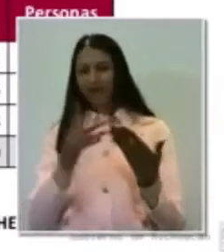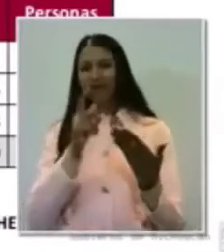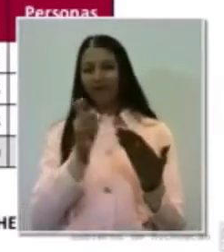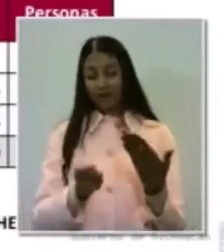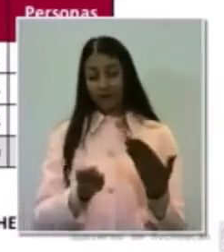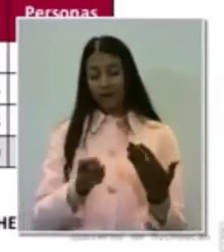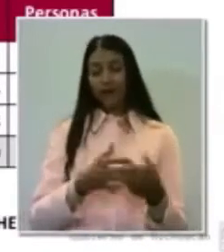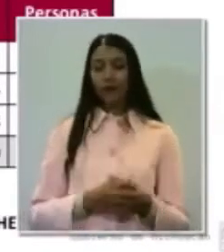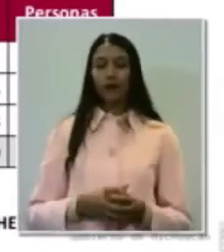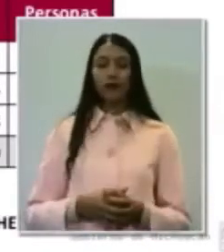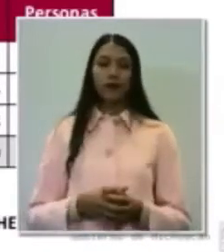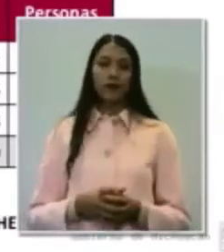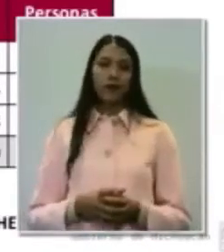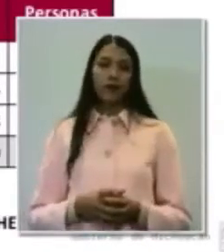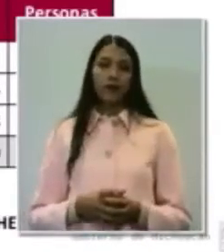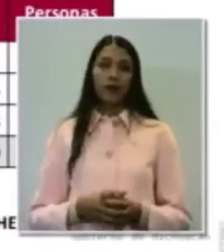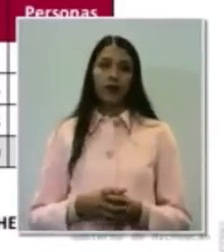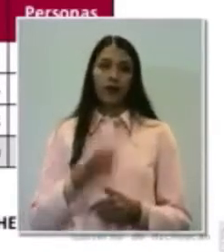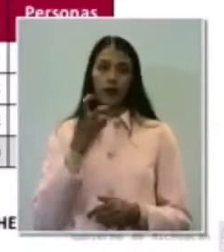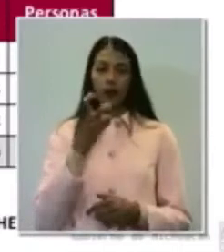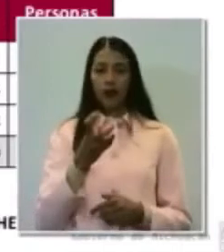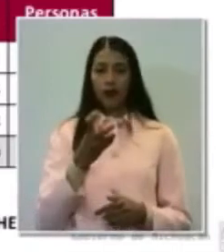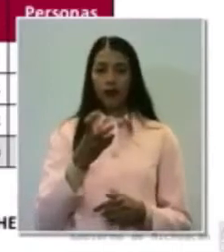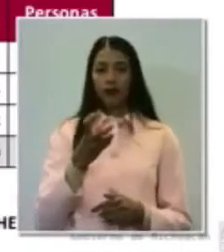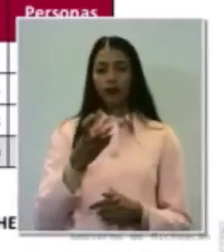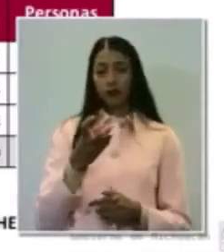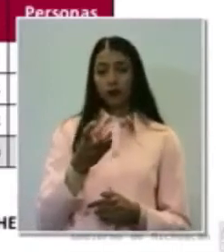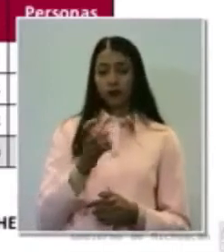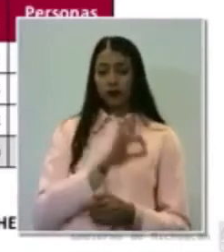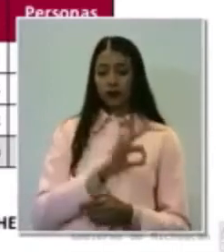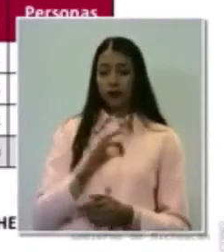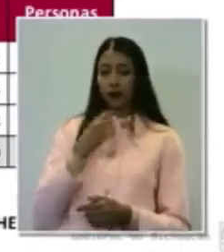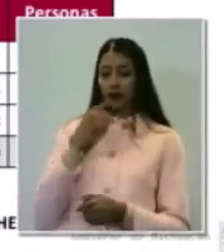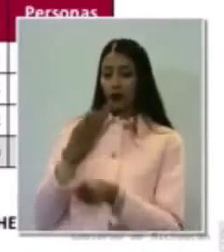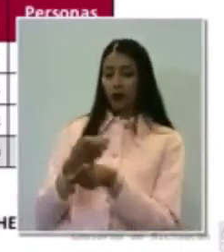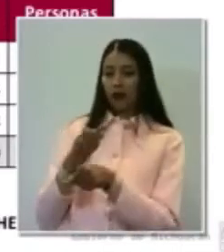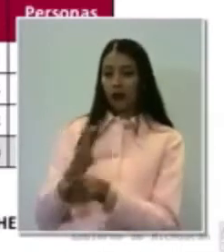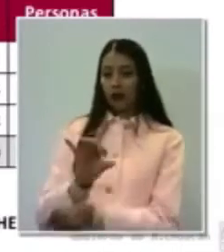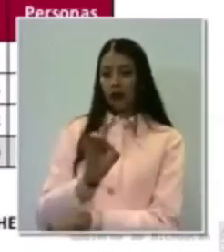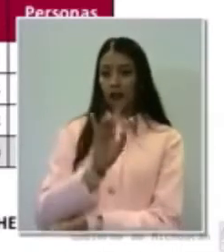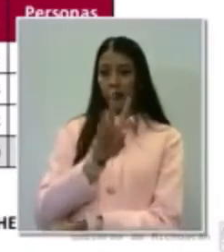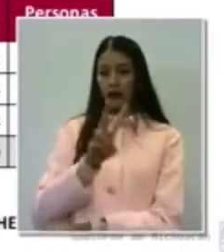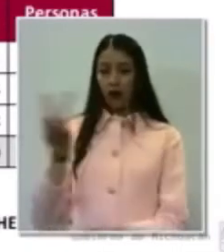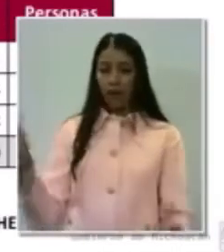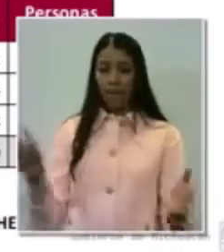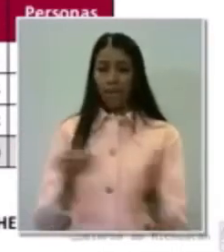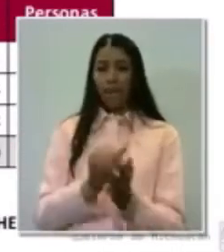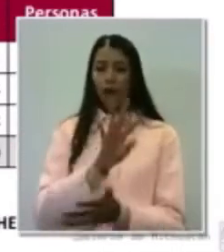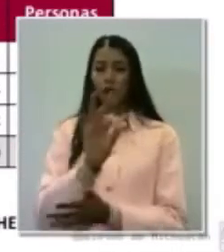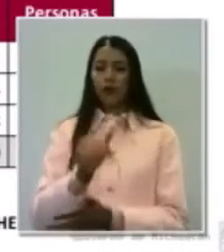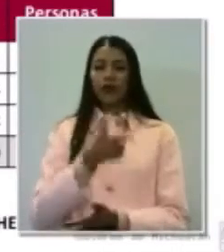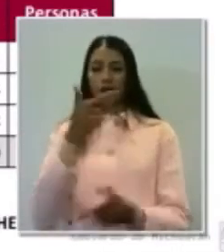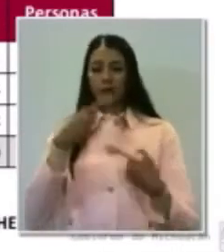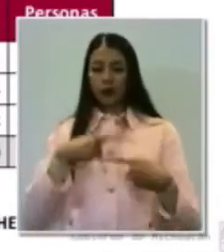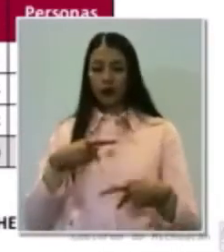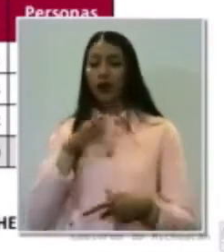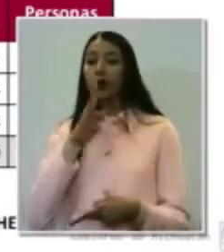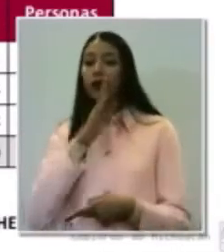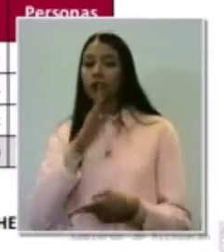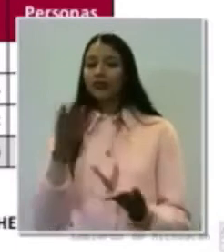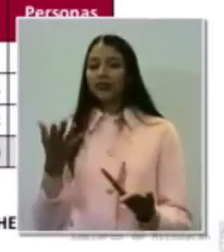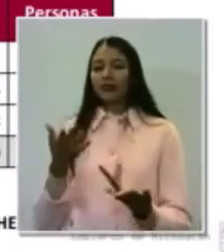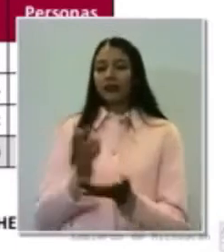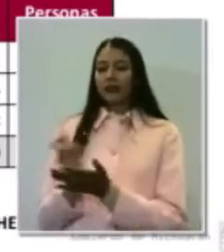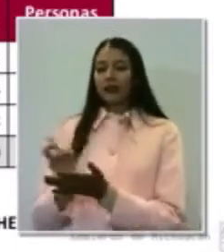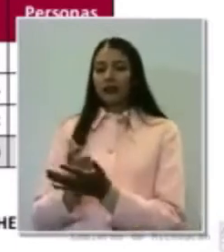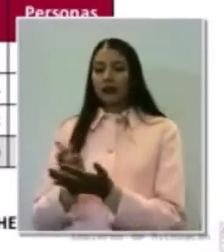esta acción, de tal forma que ahorita podemos decir que hay 32,047 personas afectadas por la toma